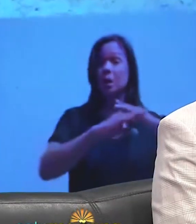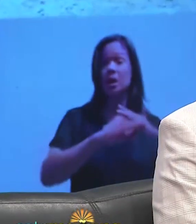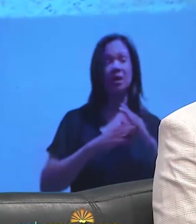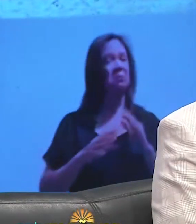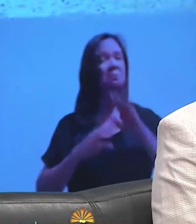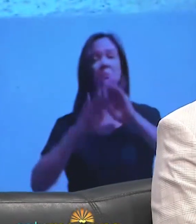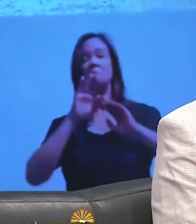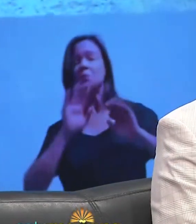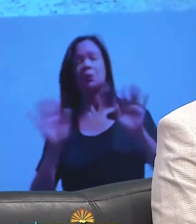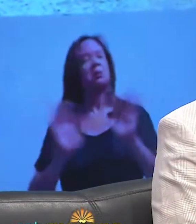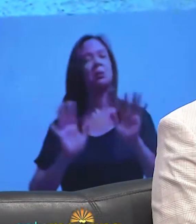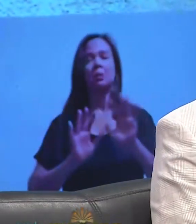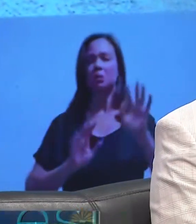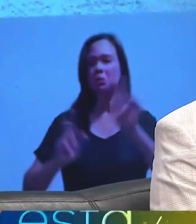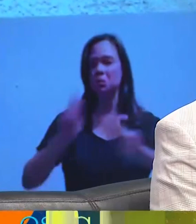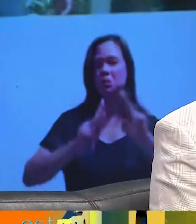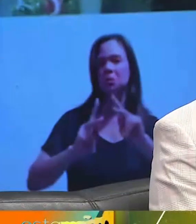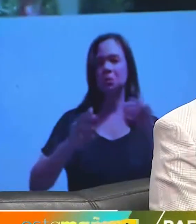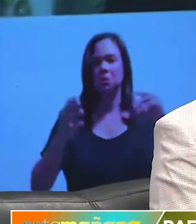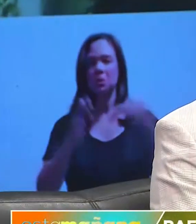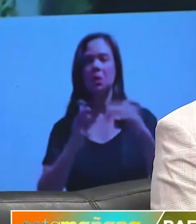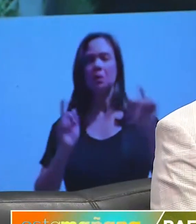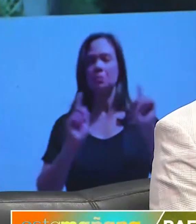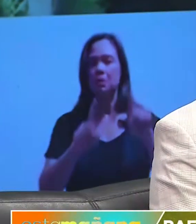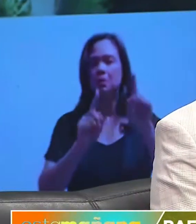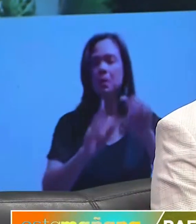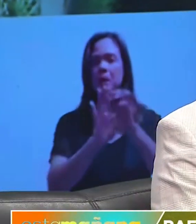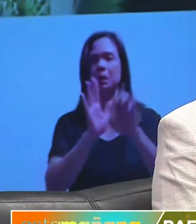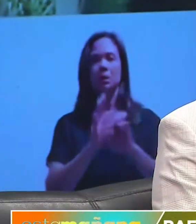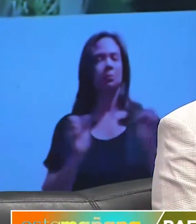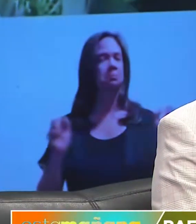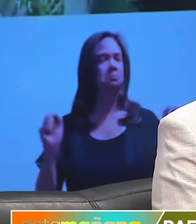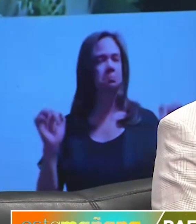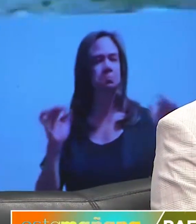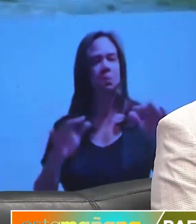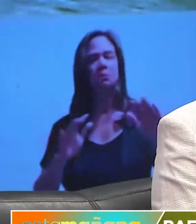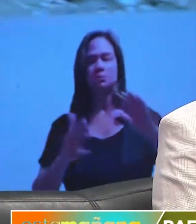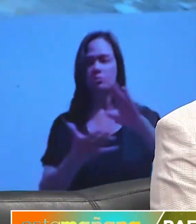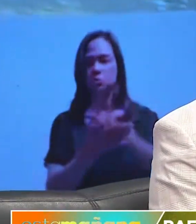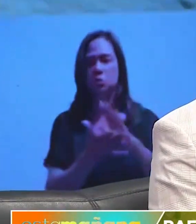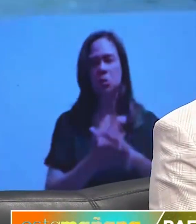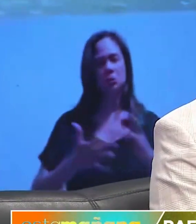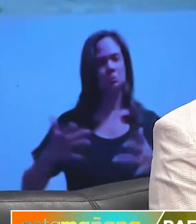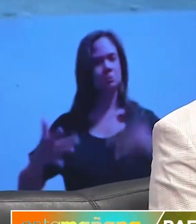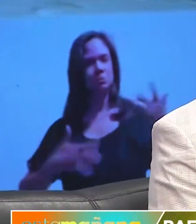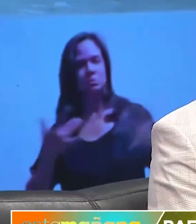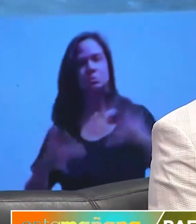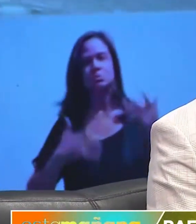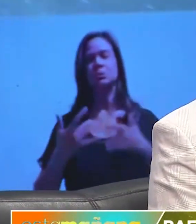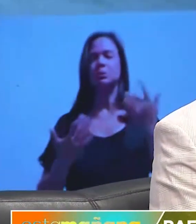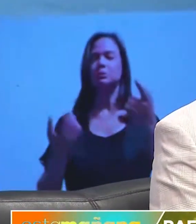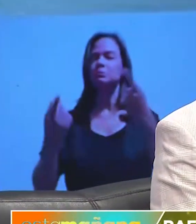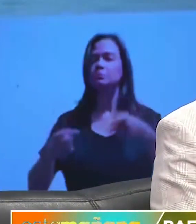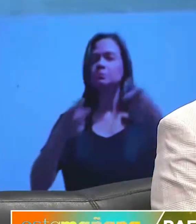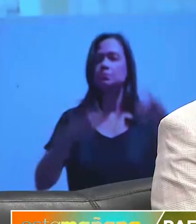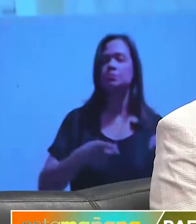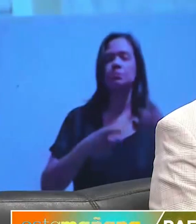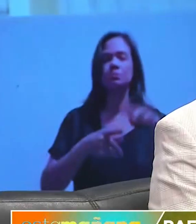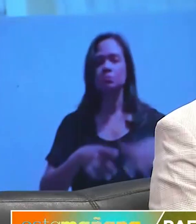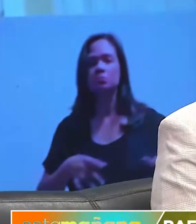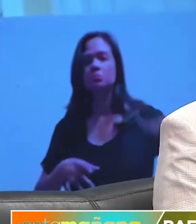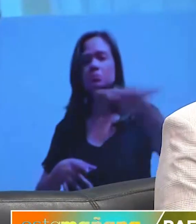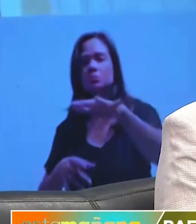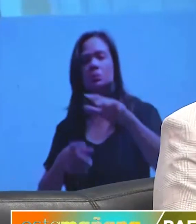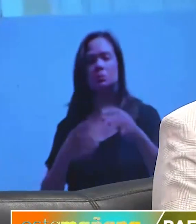Libre dice es cierto o no. Ahora, yo sí te puedo asegurar que es un proceso blindado. Yo, por ejemplo, como